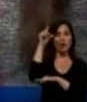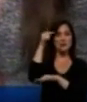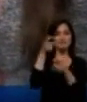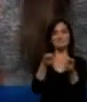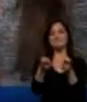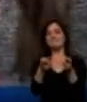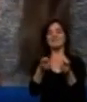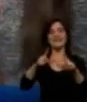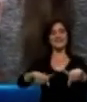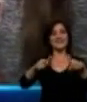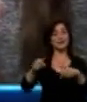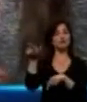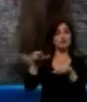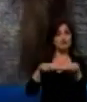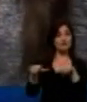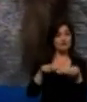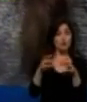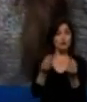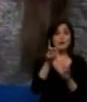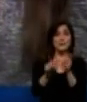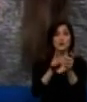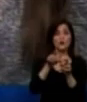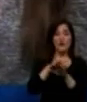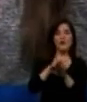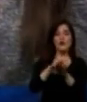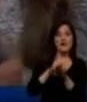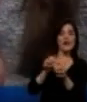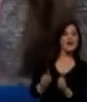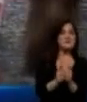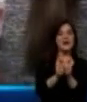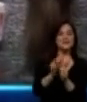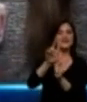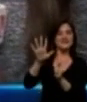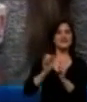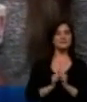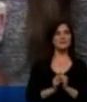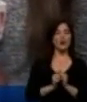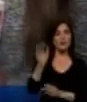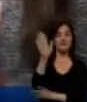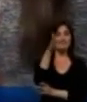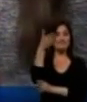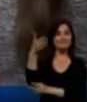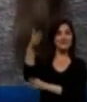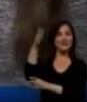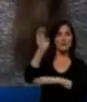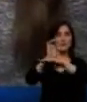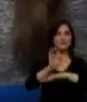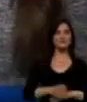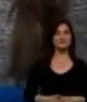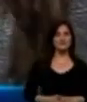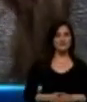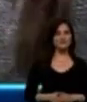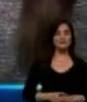Lenín Moreno en un palacio con gente, con simpatizantes que lo acompañan y también engalanado con la bandera amarillo, azul y rojo del